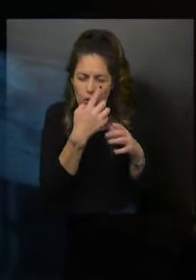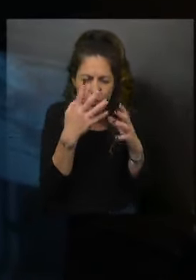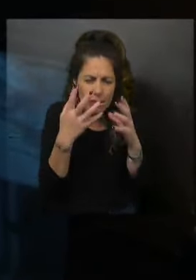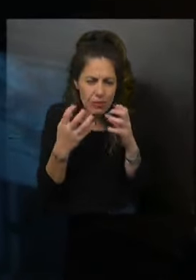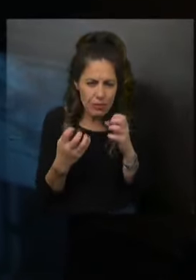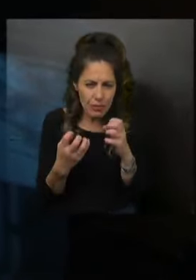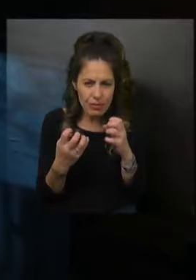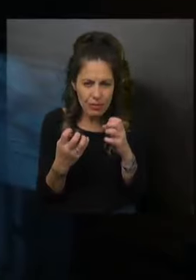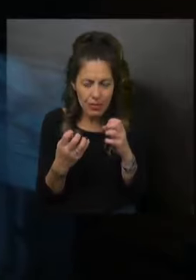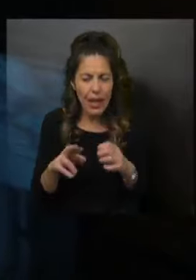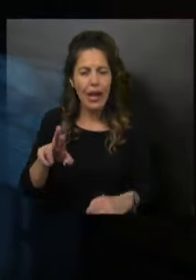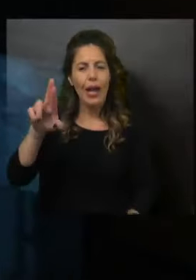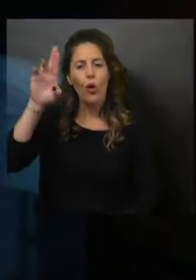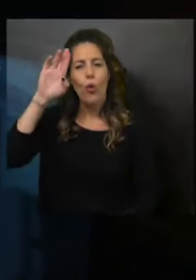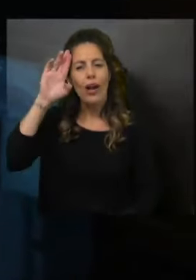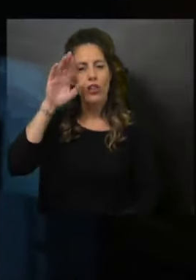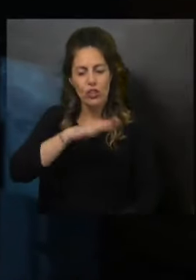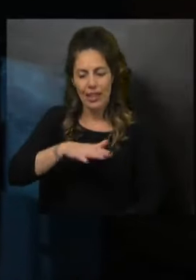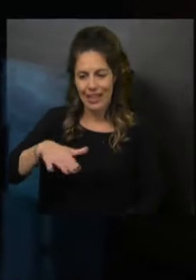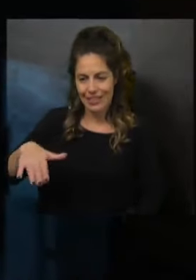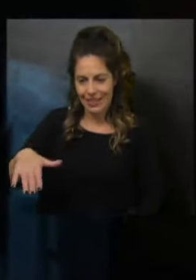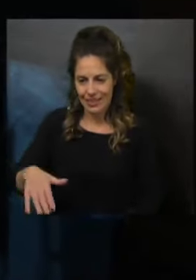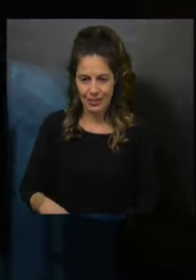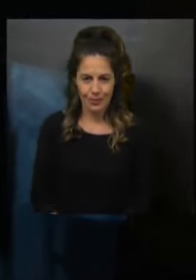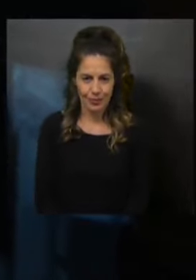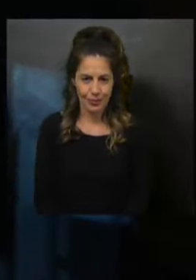trémulos recuerdos de la niñez